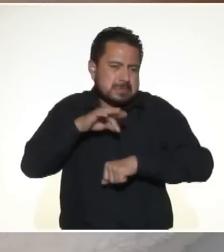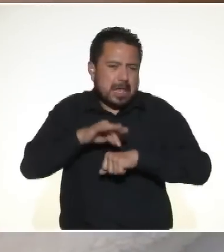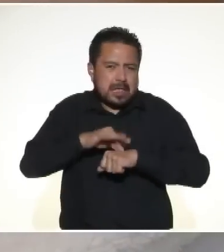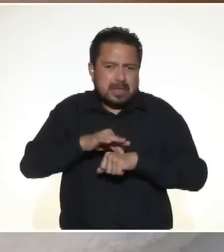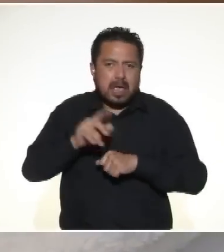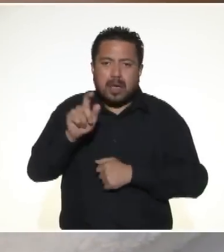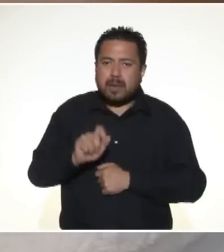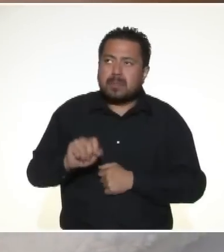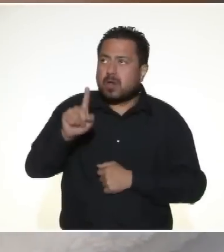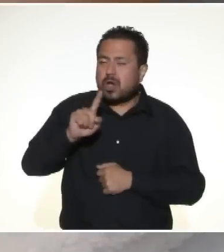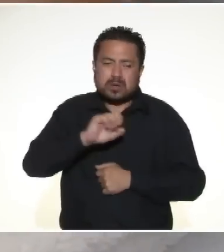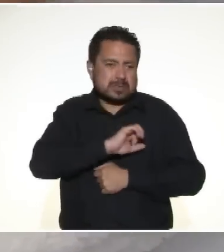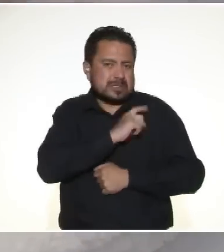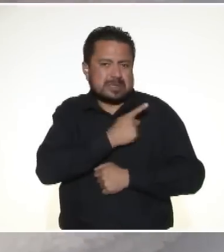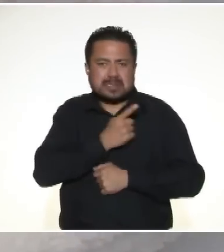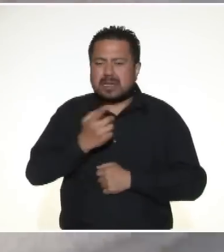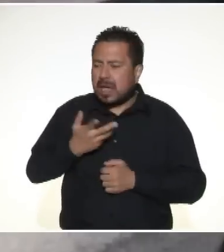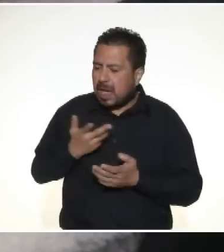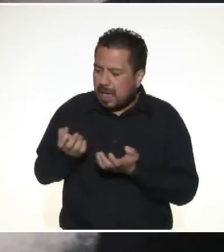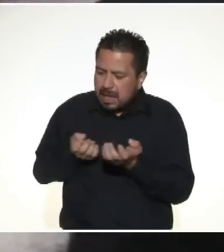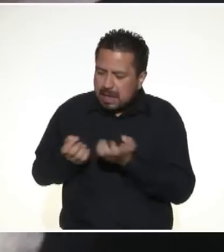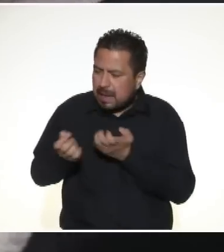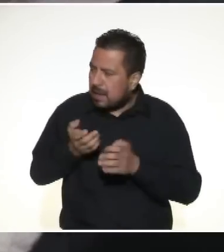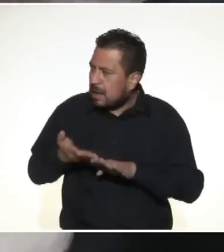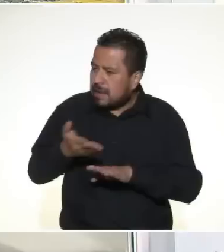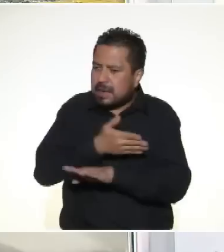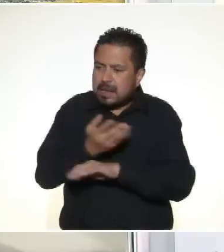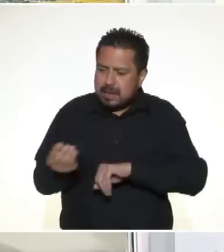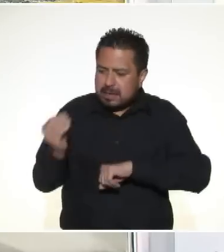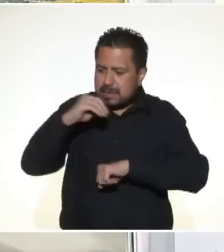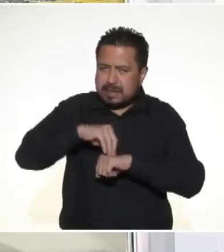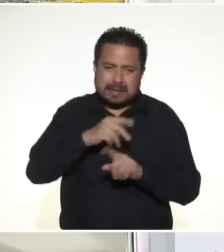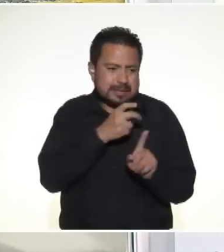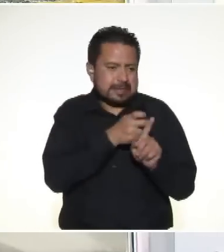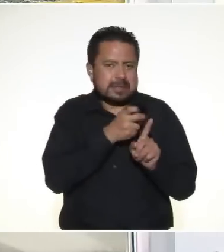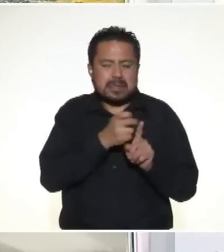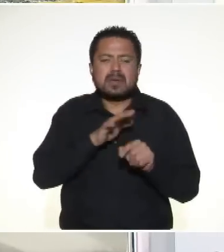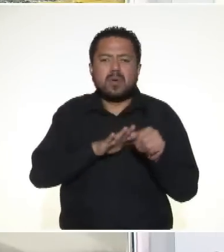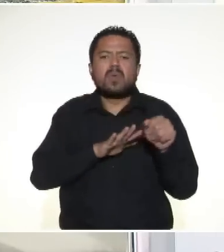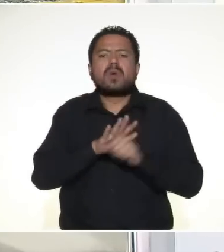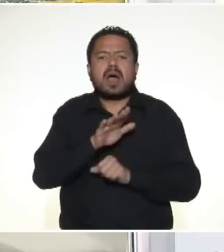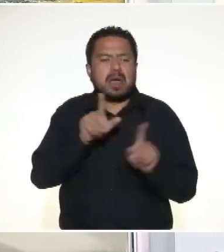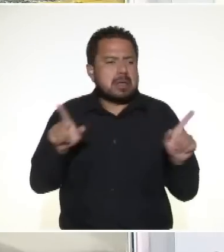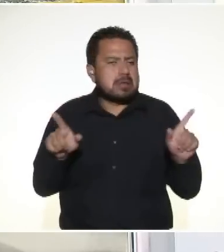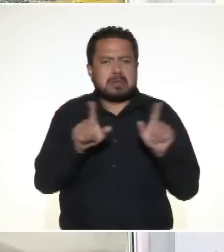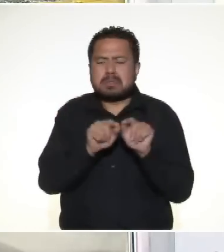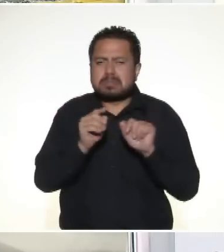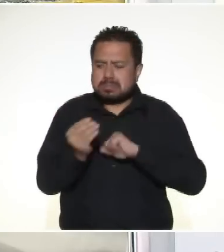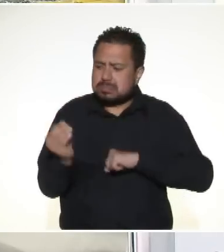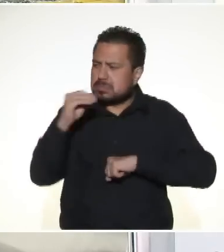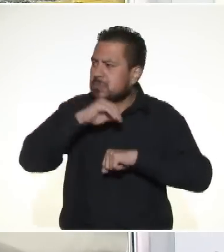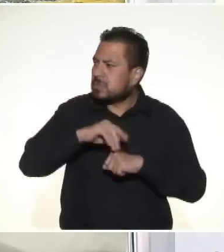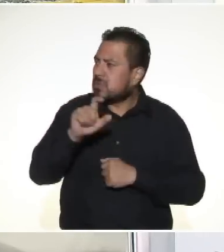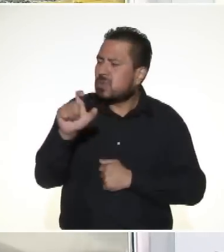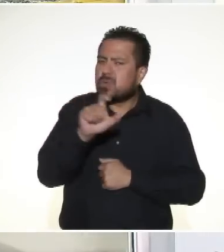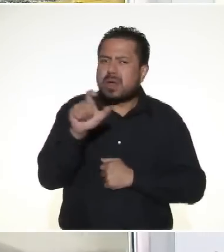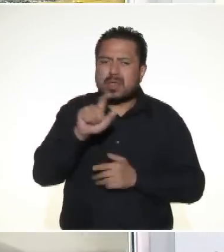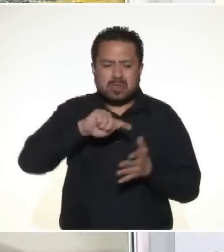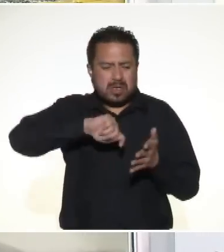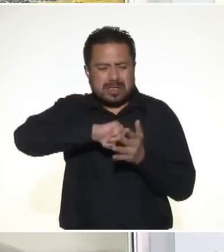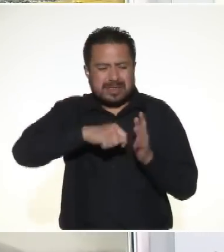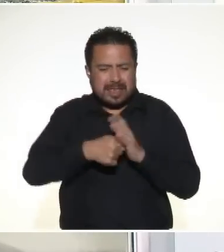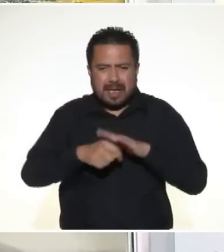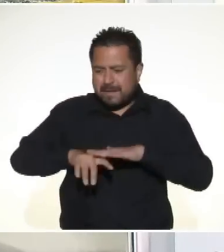Es un profesional de la salud que tiene entrenamiento para colocar este dispositivo. Este dispositivo solamente se coloca cuando las